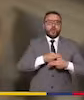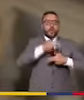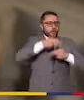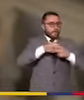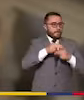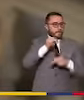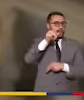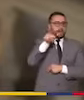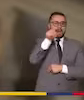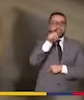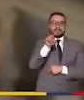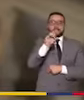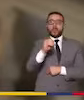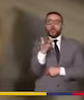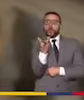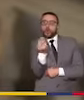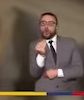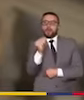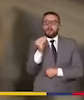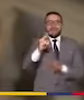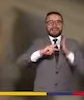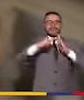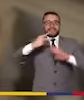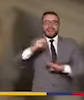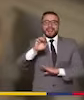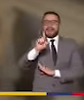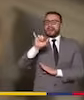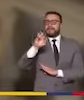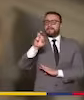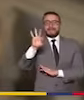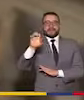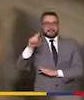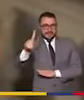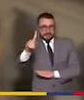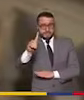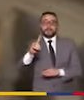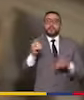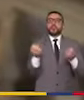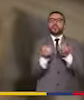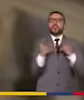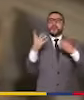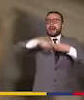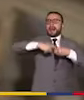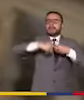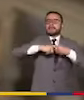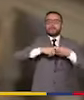NSO Group Technologies Limited. Número de registro: